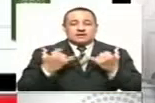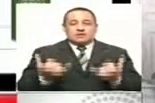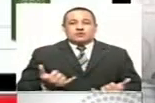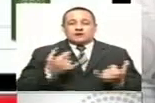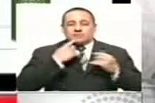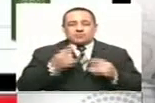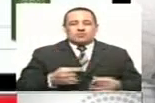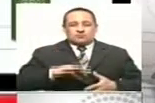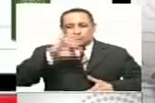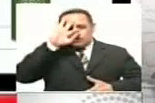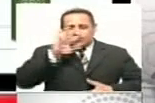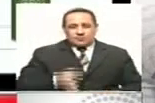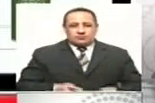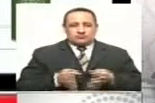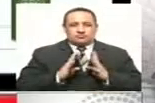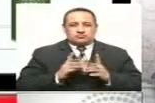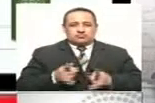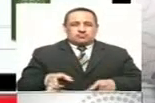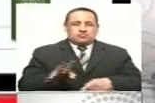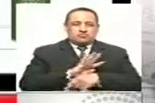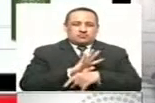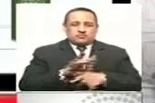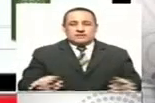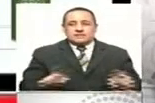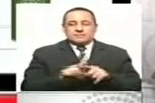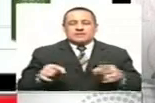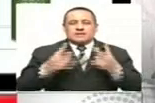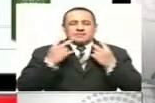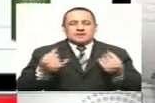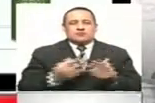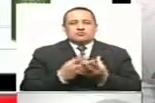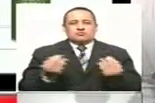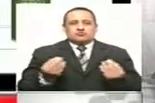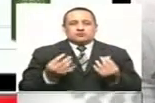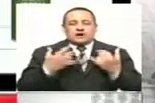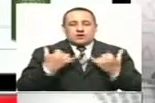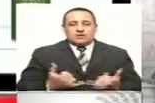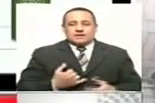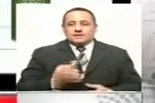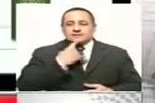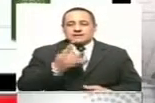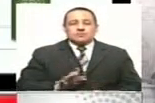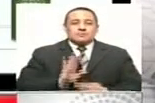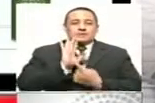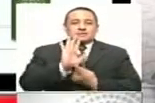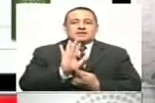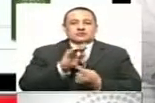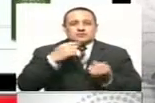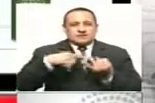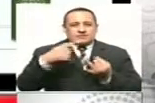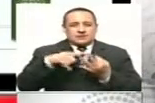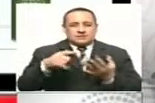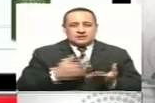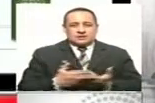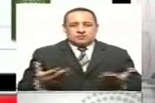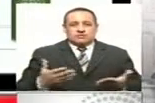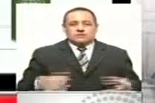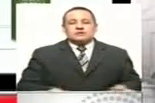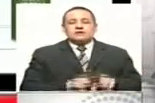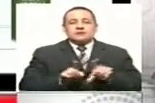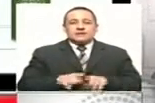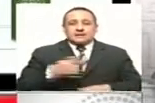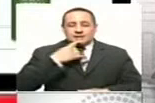y entonces ahí vamos a observar en los datos que estamos presentando en los cuadros que